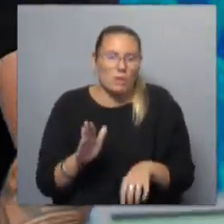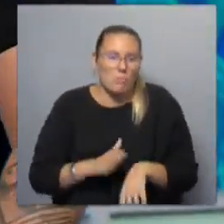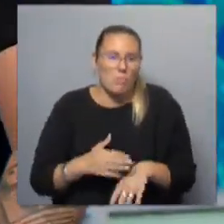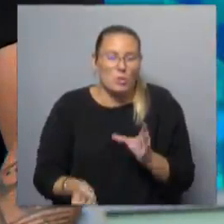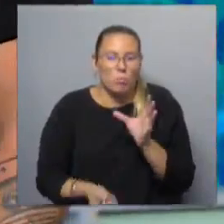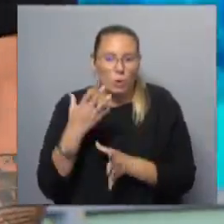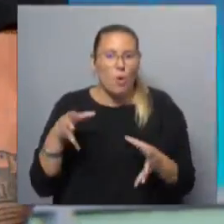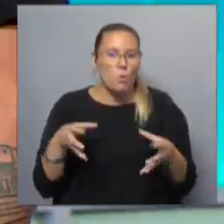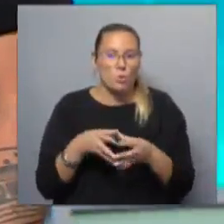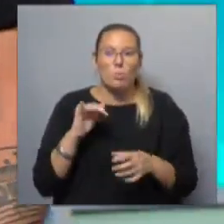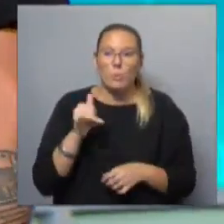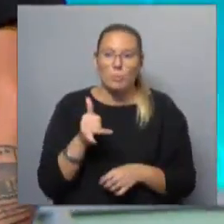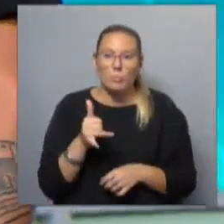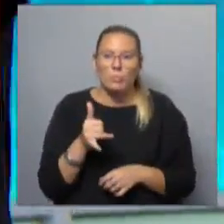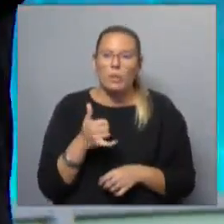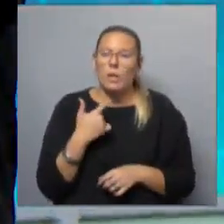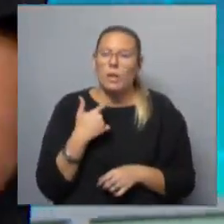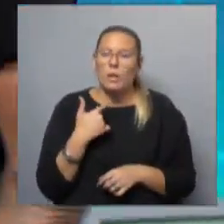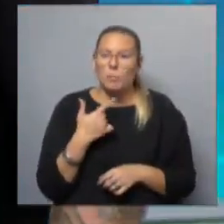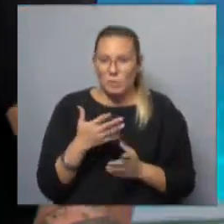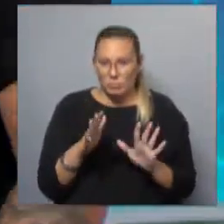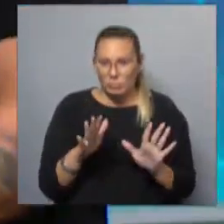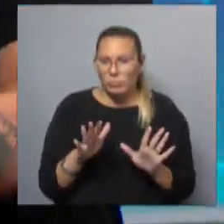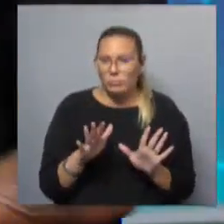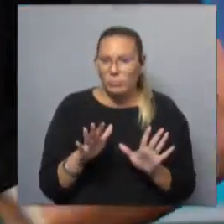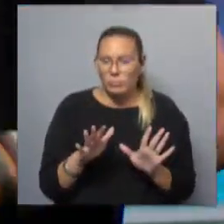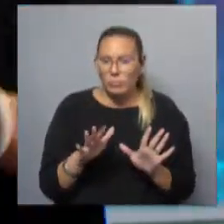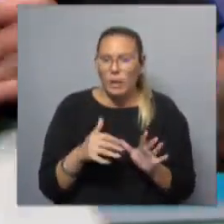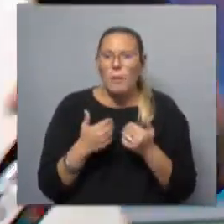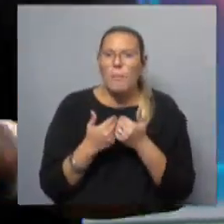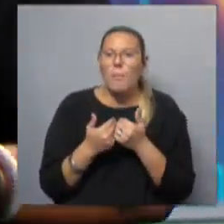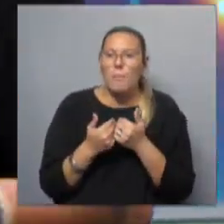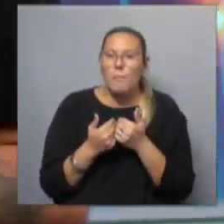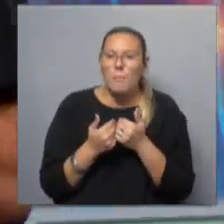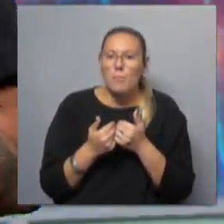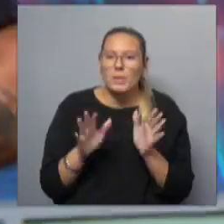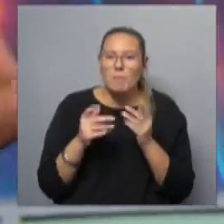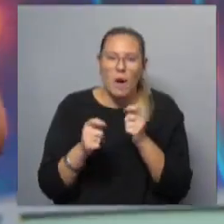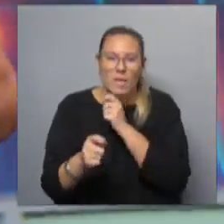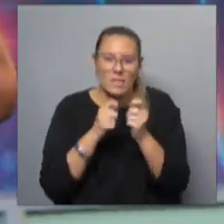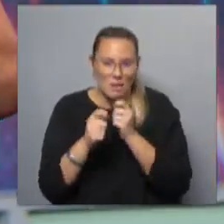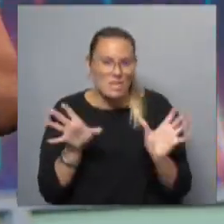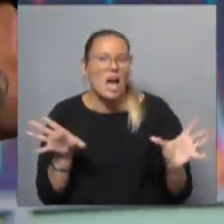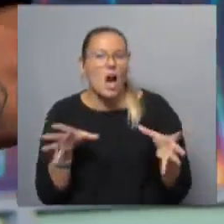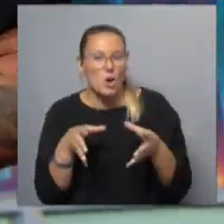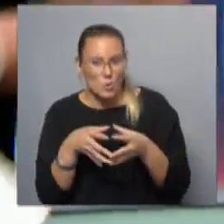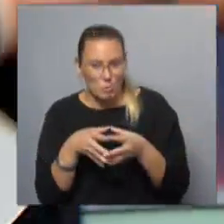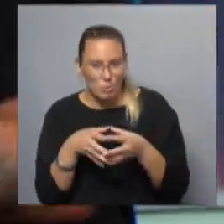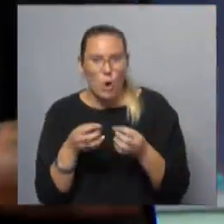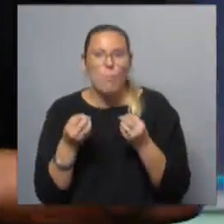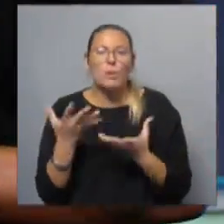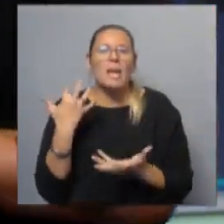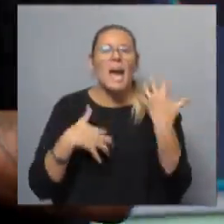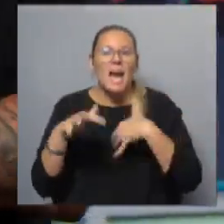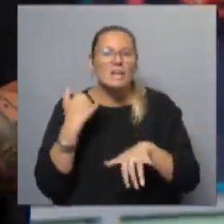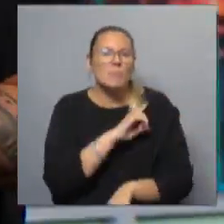Exacto. Sí. Yo tengo, bueno, vamos a arrancar, vamos a hacer como, empezamos con una clásica entrevista de banda. ¿Por qué Animales